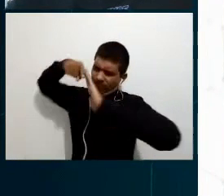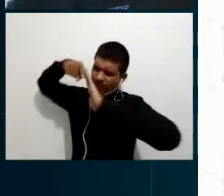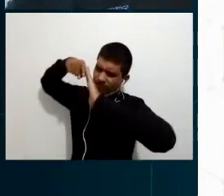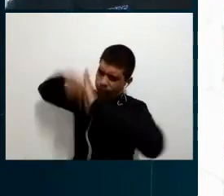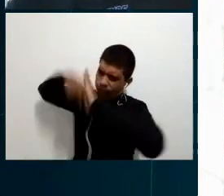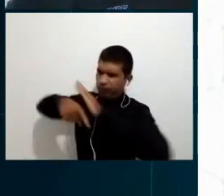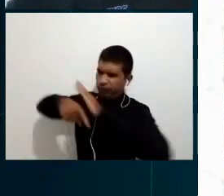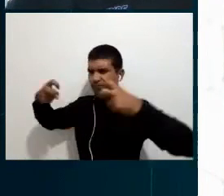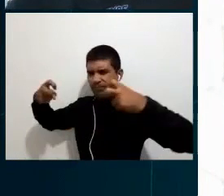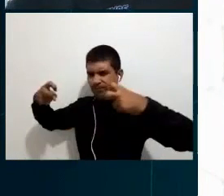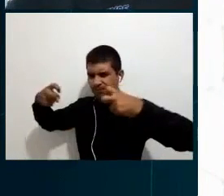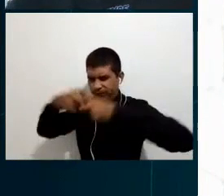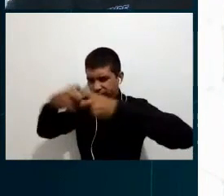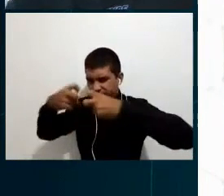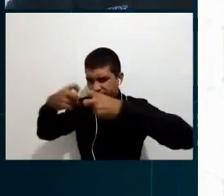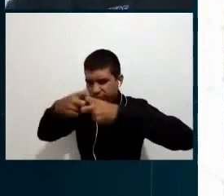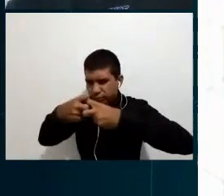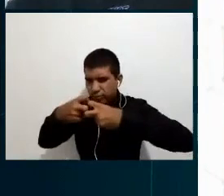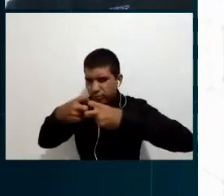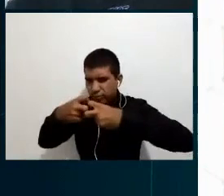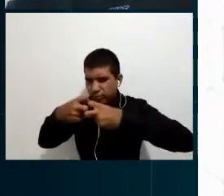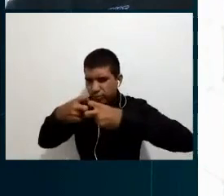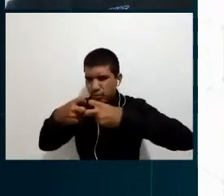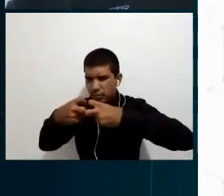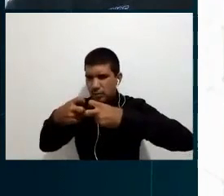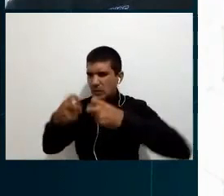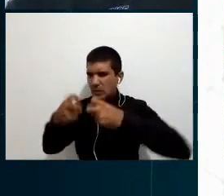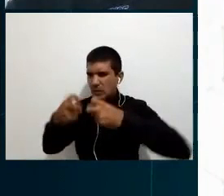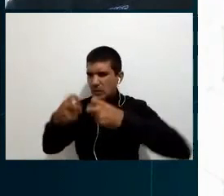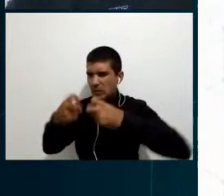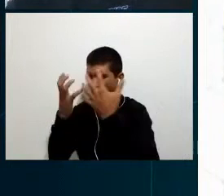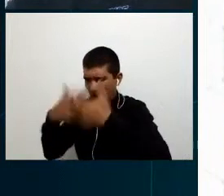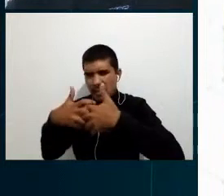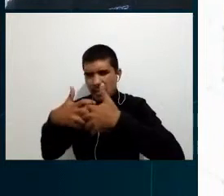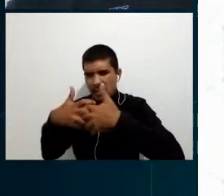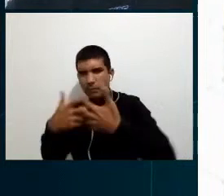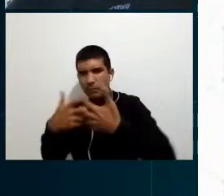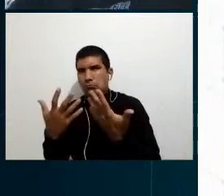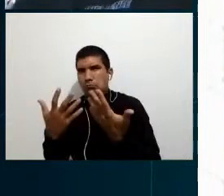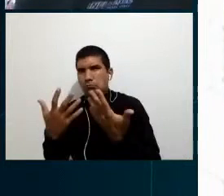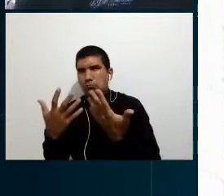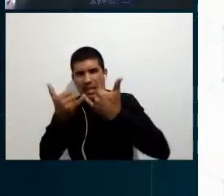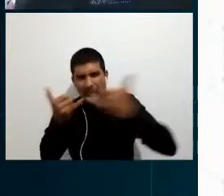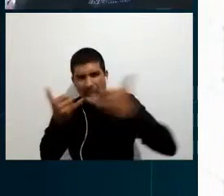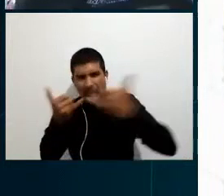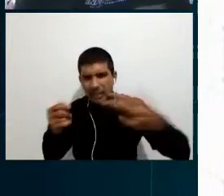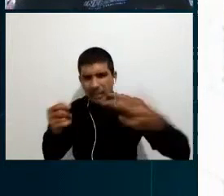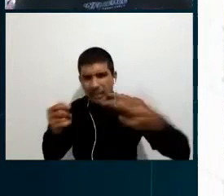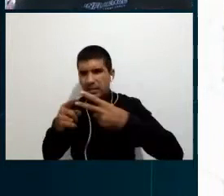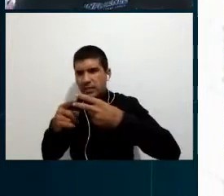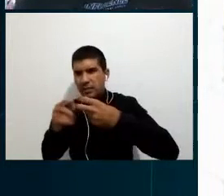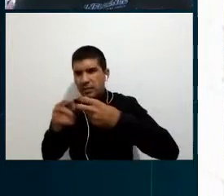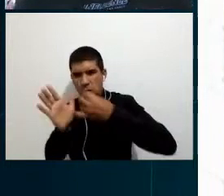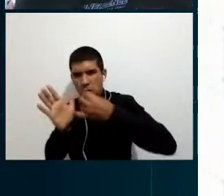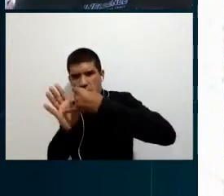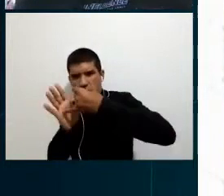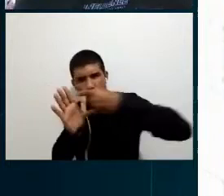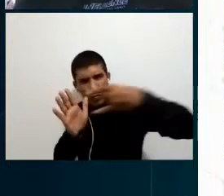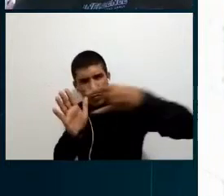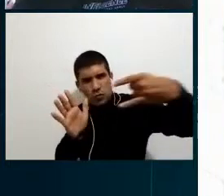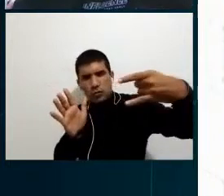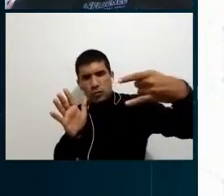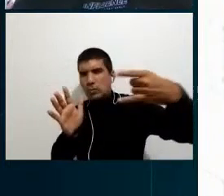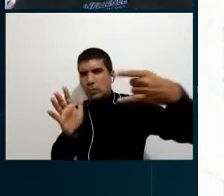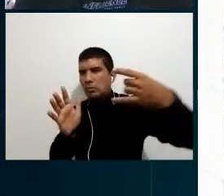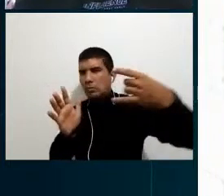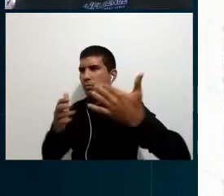y generación, pues son los que más a la vanguardia están en este cambio. Entonces vamos a empezar con